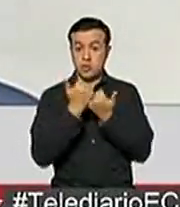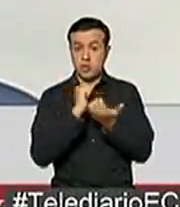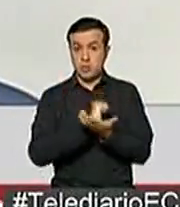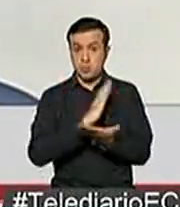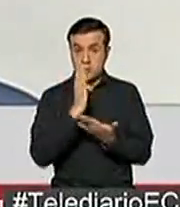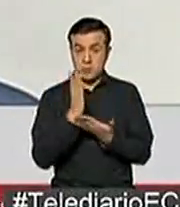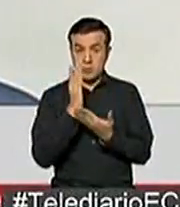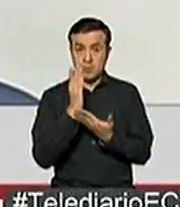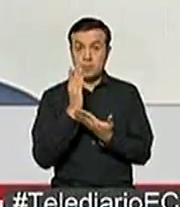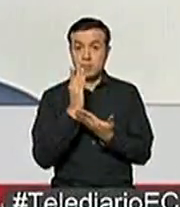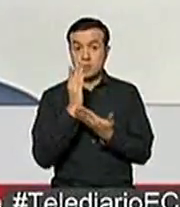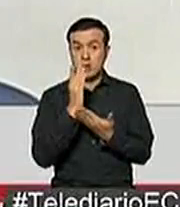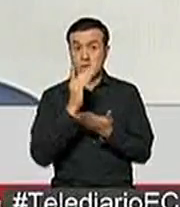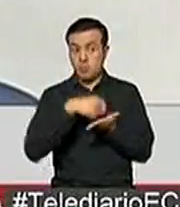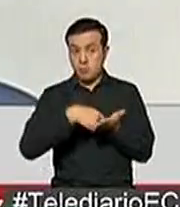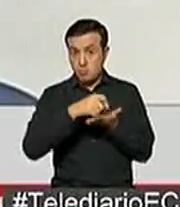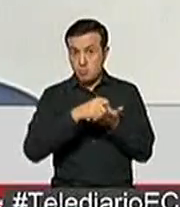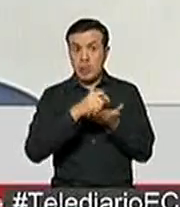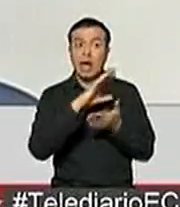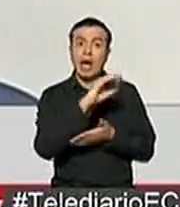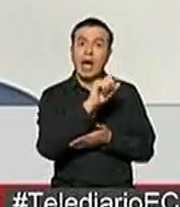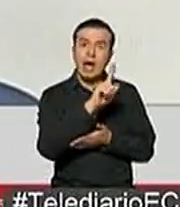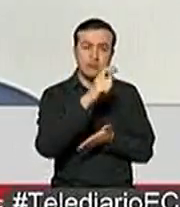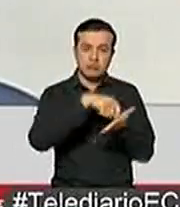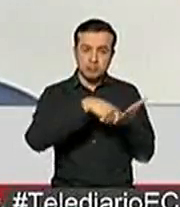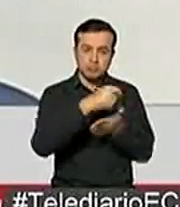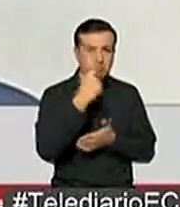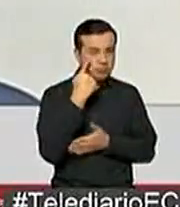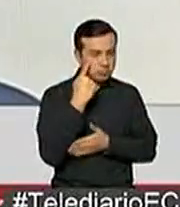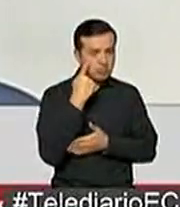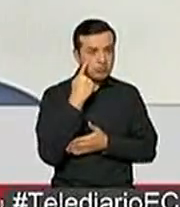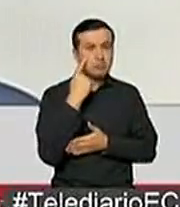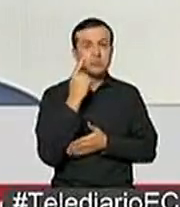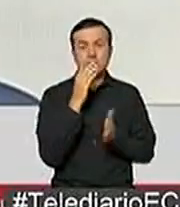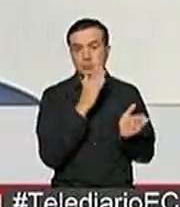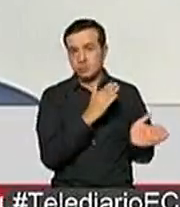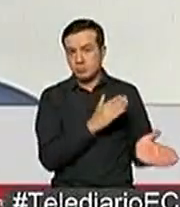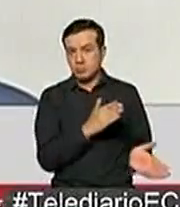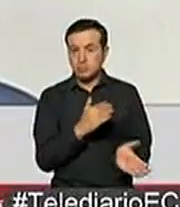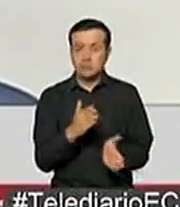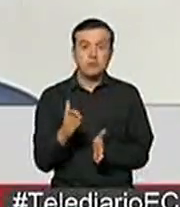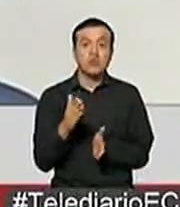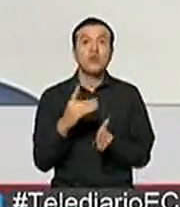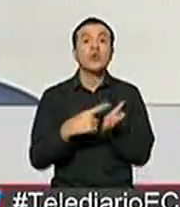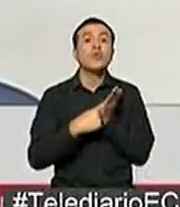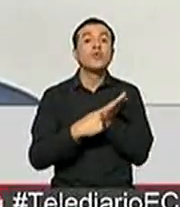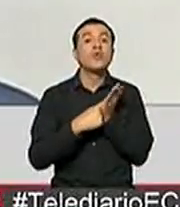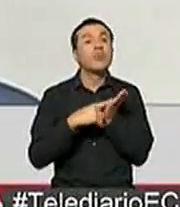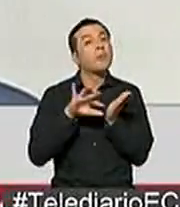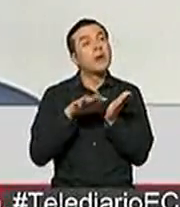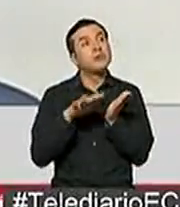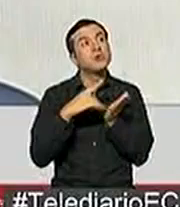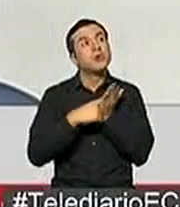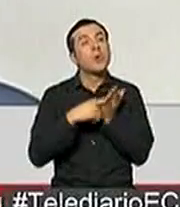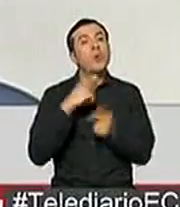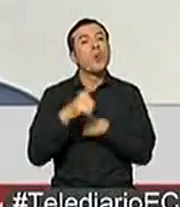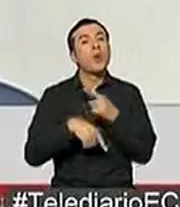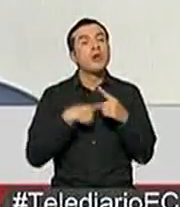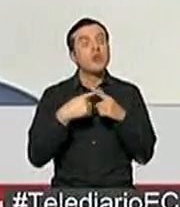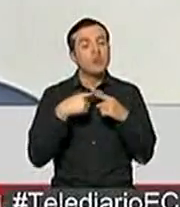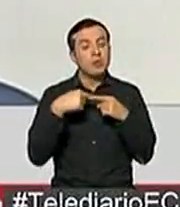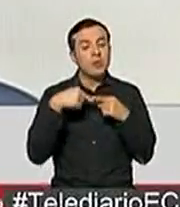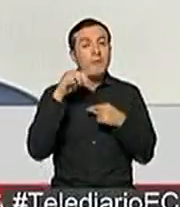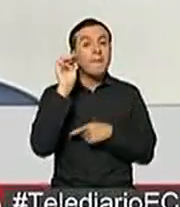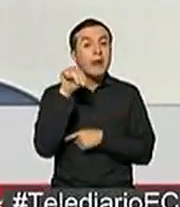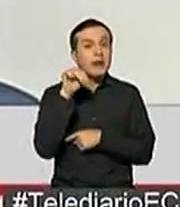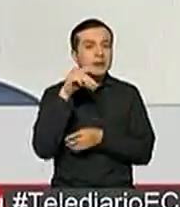conocer y calificar dicho proyecto de ley para ello está señalada o estaría señalado una reunión tentativamente del call para el día